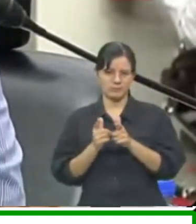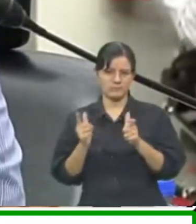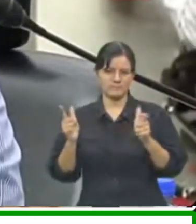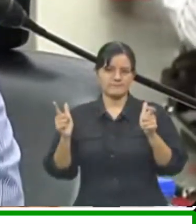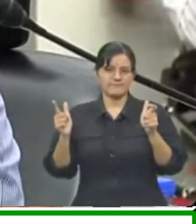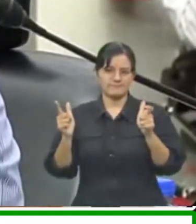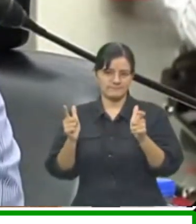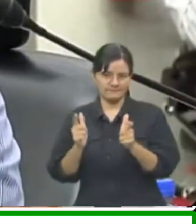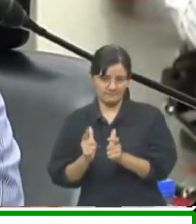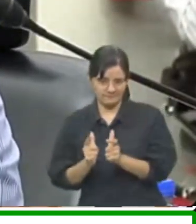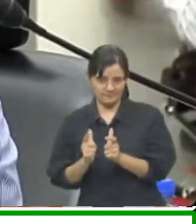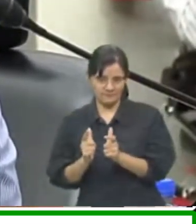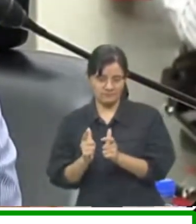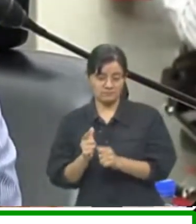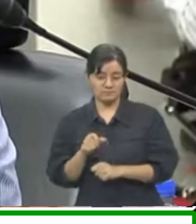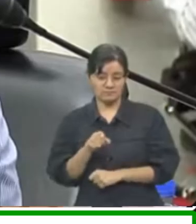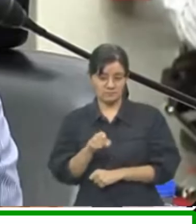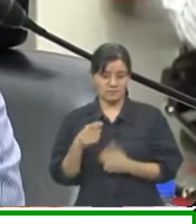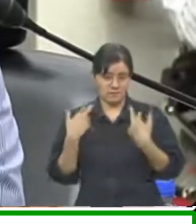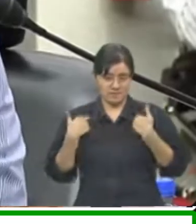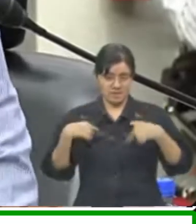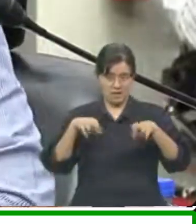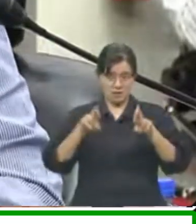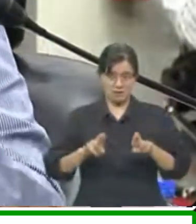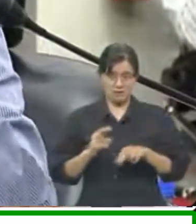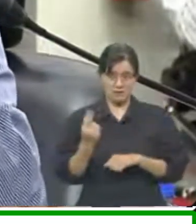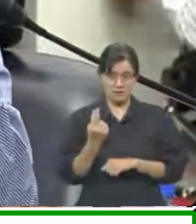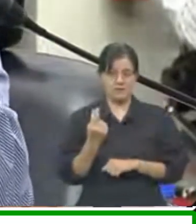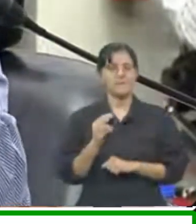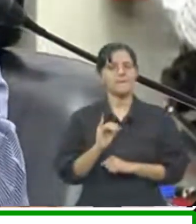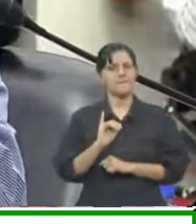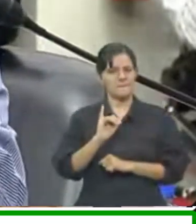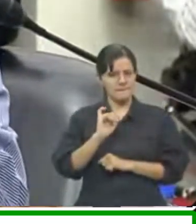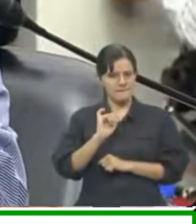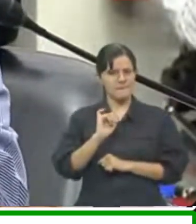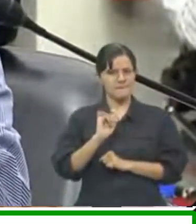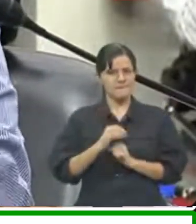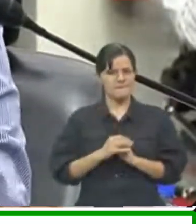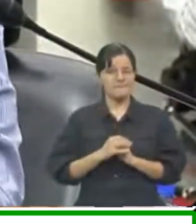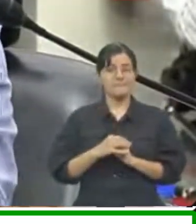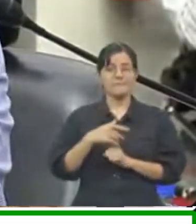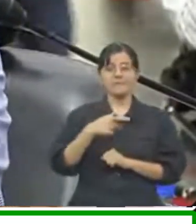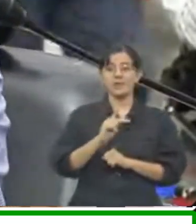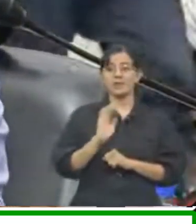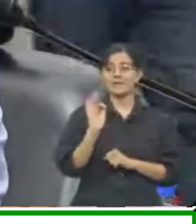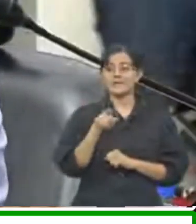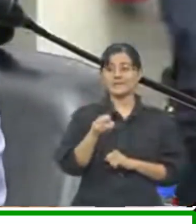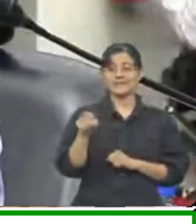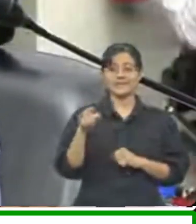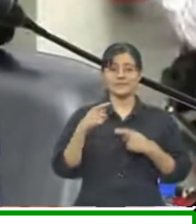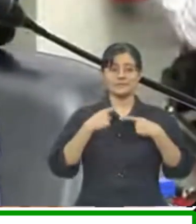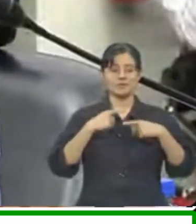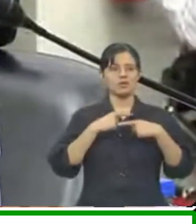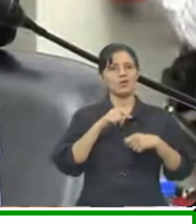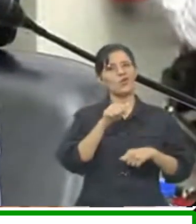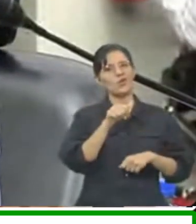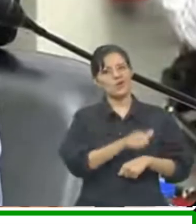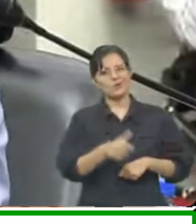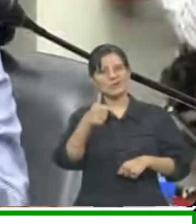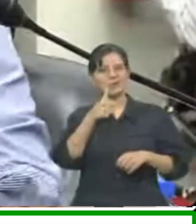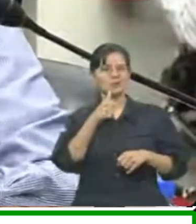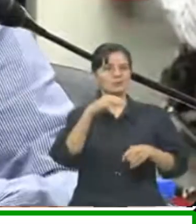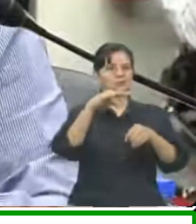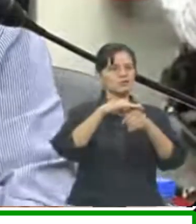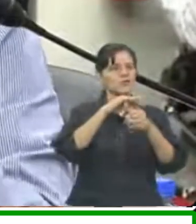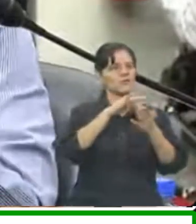una representación es correcto, siempre y cuando no sea en detrimento de las mayorías que así fueron votadas.